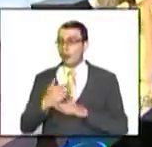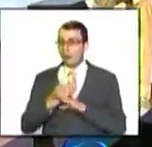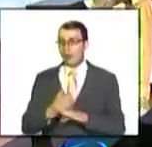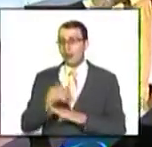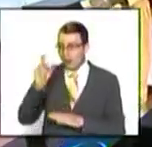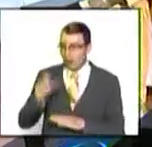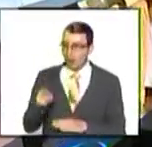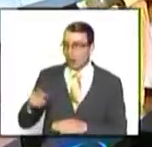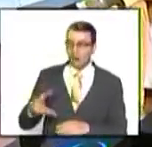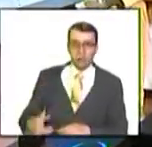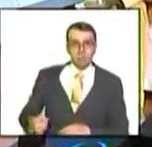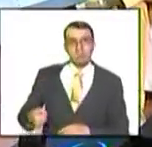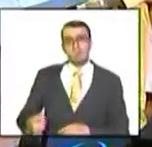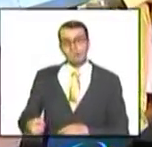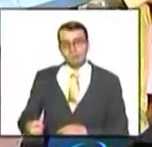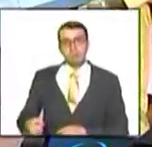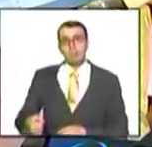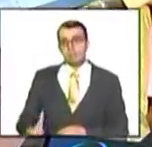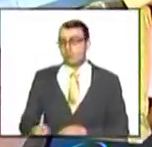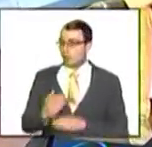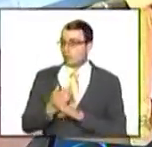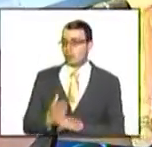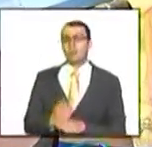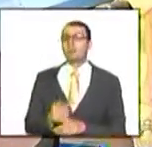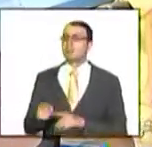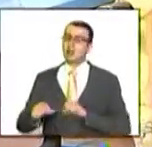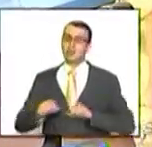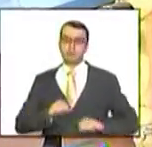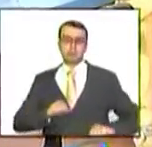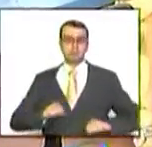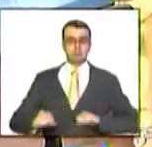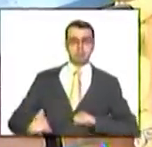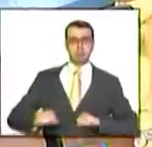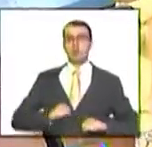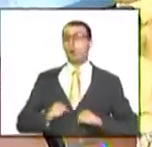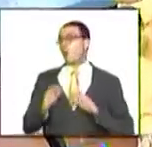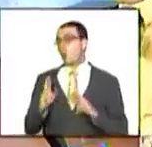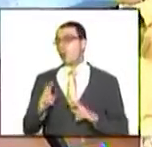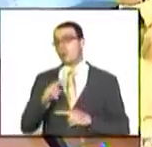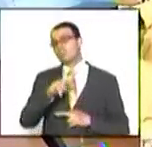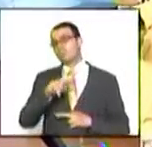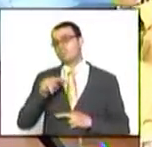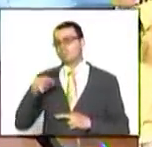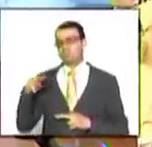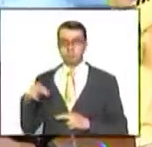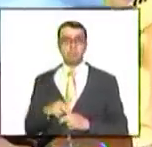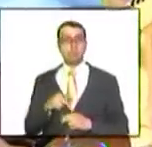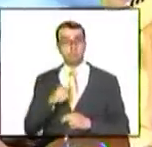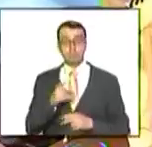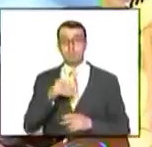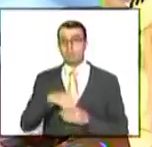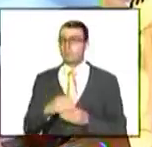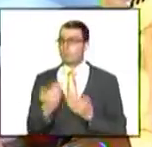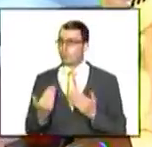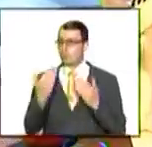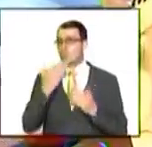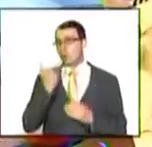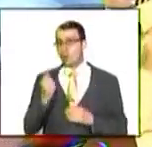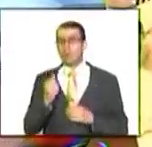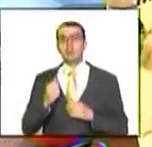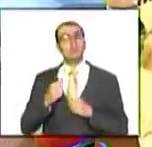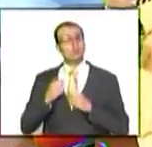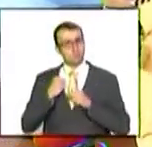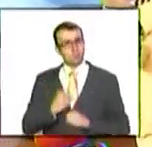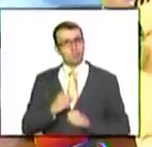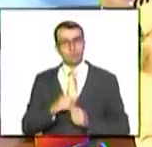use bastón, lo ponemos a hacer ejercicios moderados, ojalá en piscina, donde la resistencia se vuelve menor,